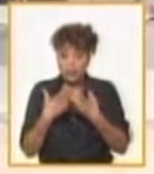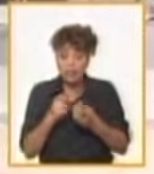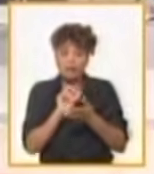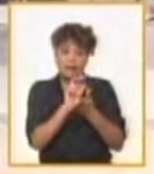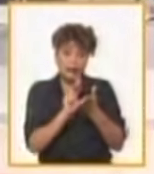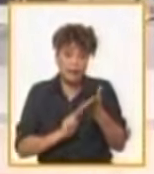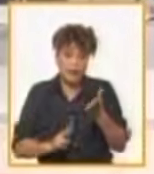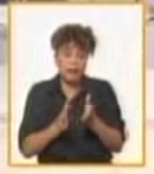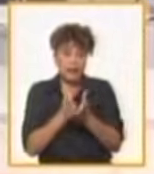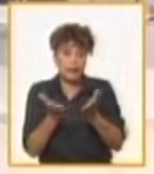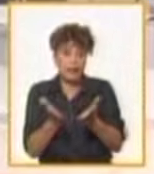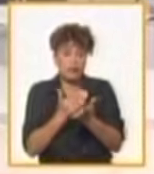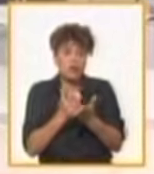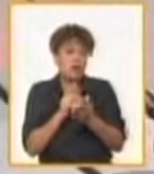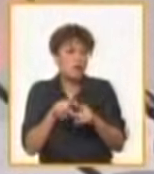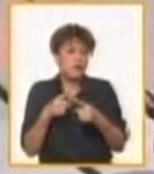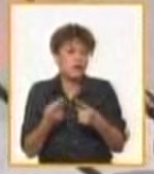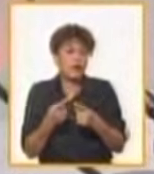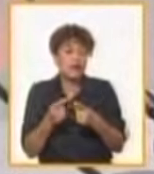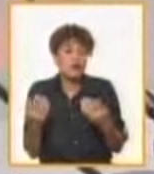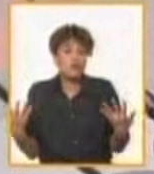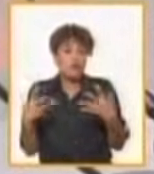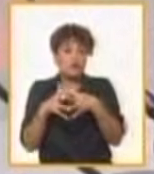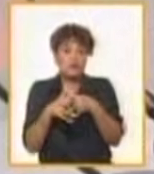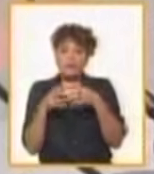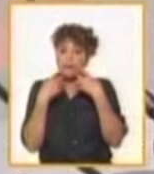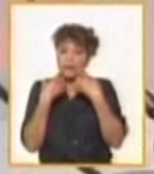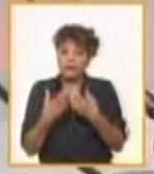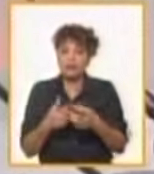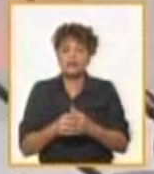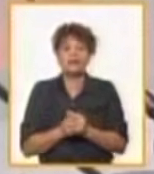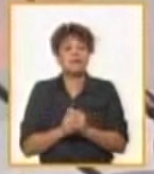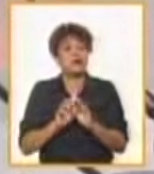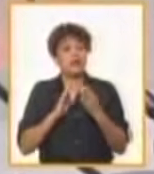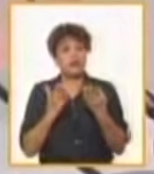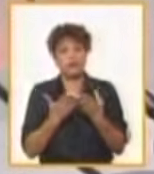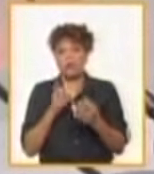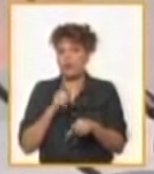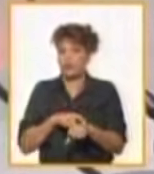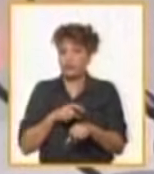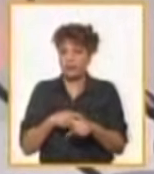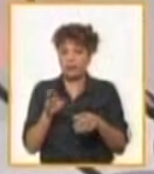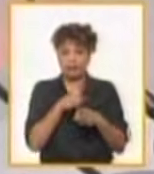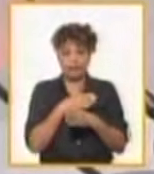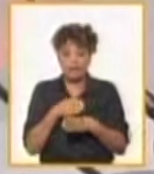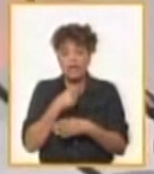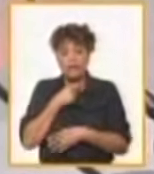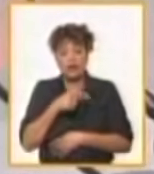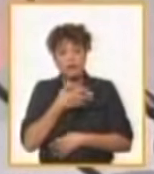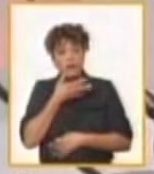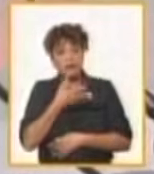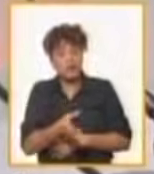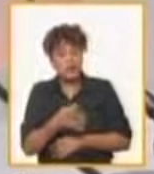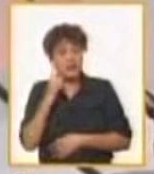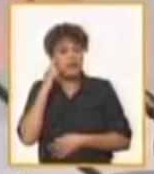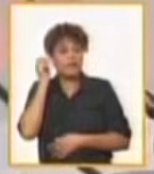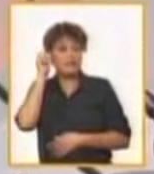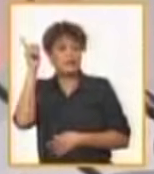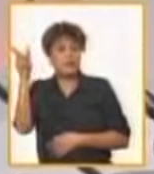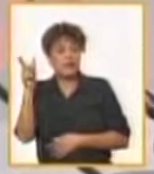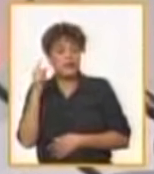de la unidad se ve en Palabras a los intelectuales de una manera muy meridiana. El hecho de que Fidel haya tenido el genio político, el